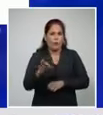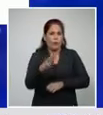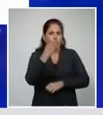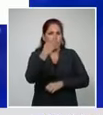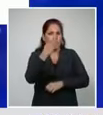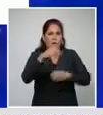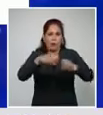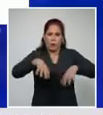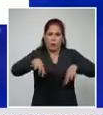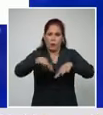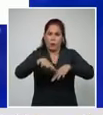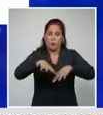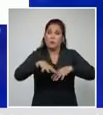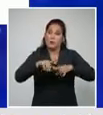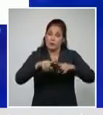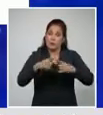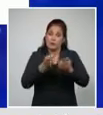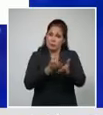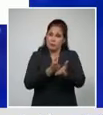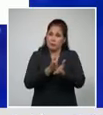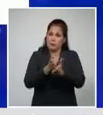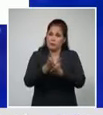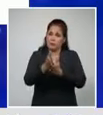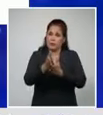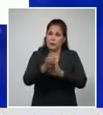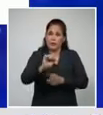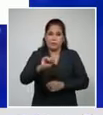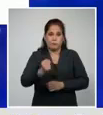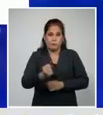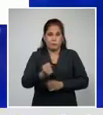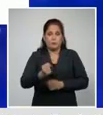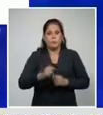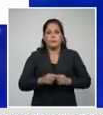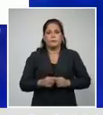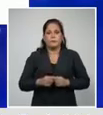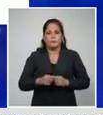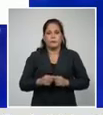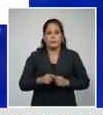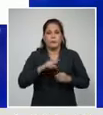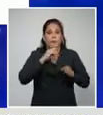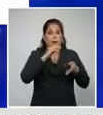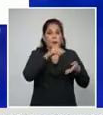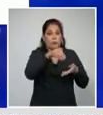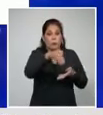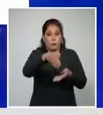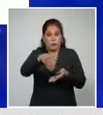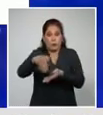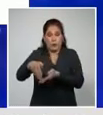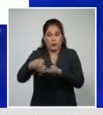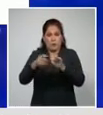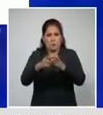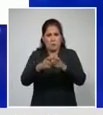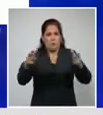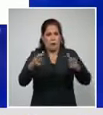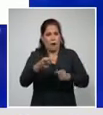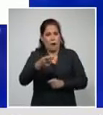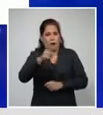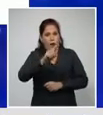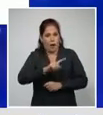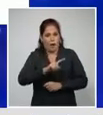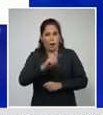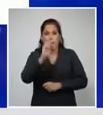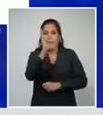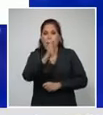situación y cómo se mantiene una restricción. Y fallecidos, el mayor número ayer, pues Brasil,